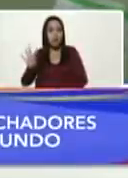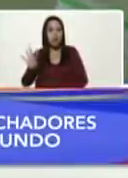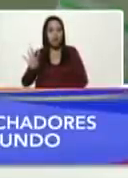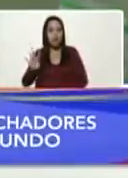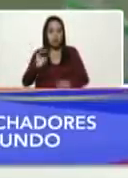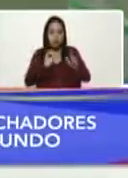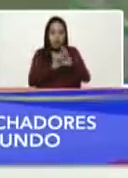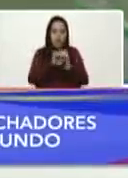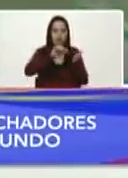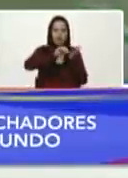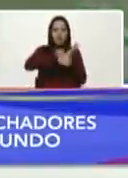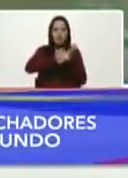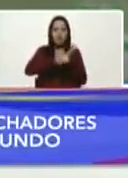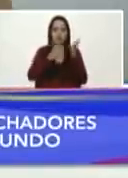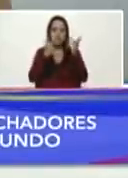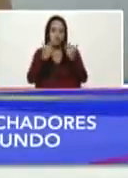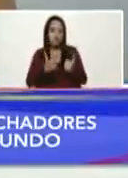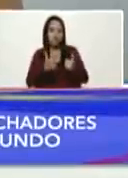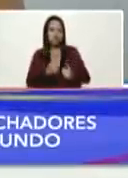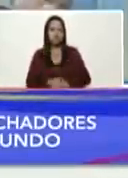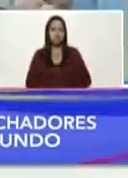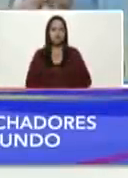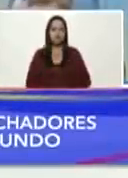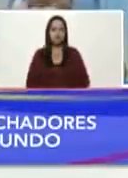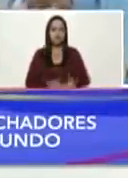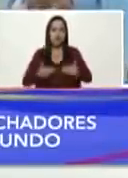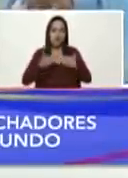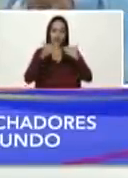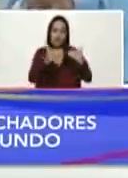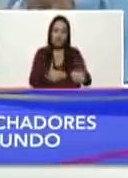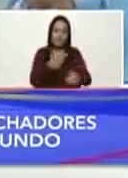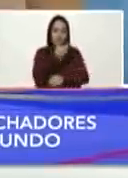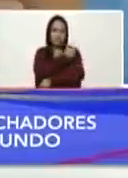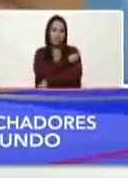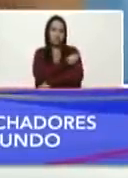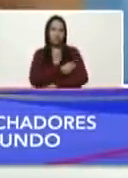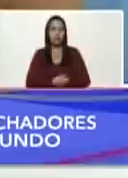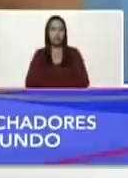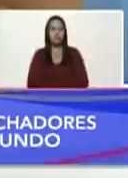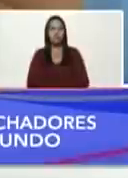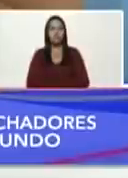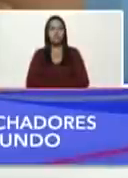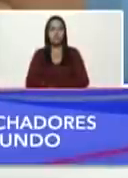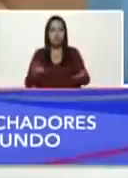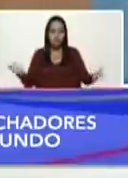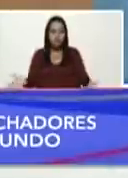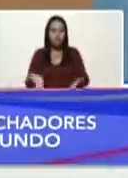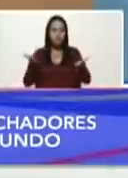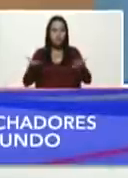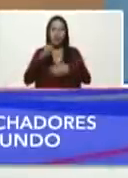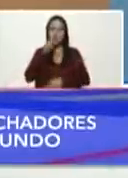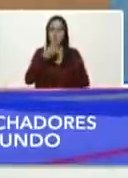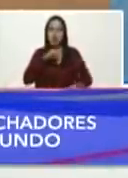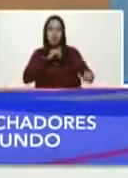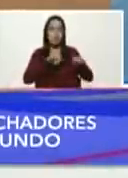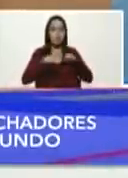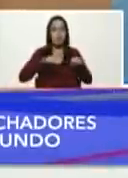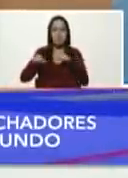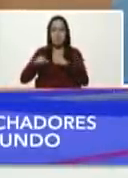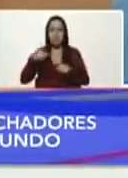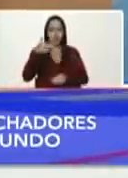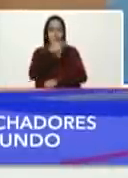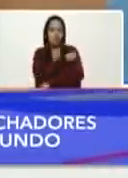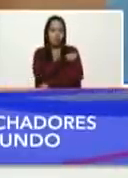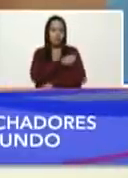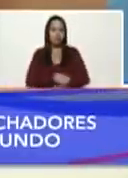cédula. Vamos a avanzar en la vacunación ahora. Vamos avanzando a buen ritmo,